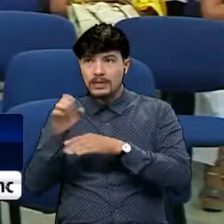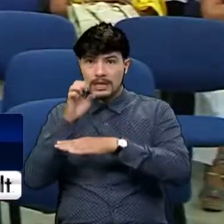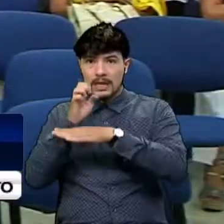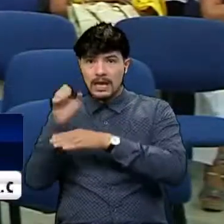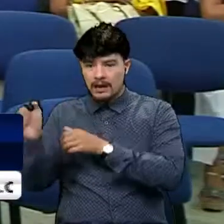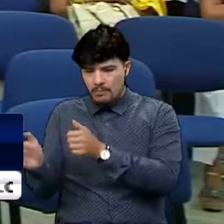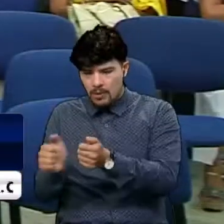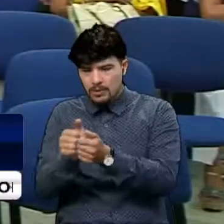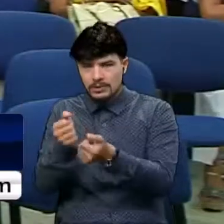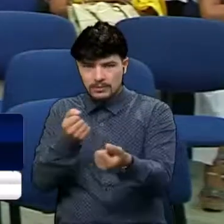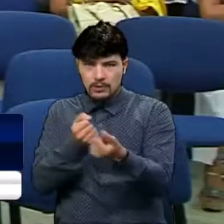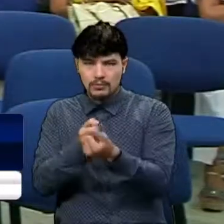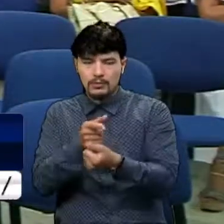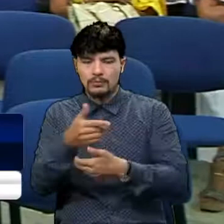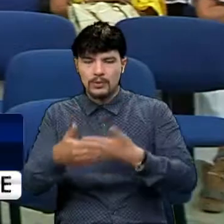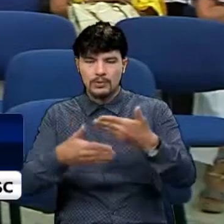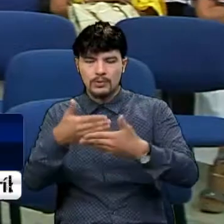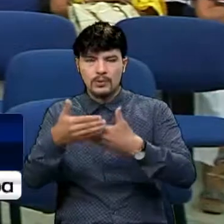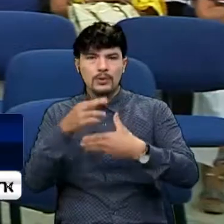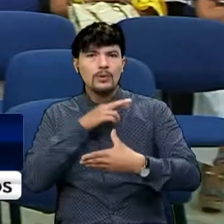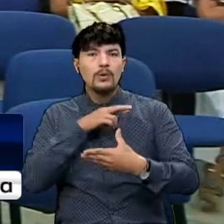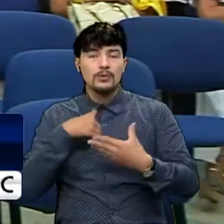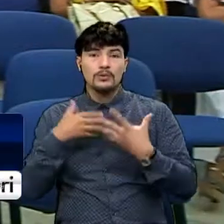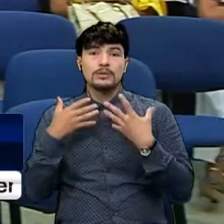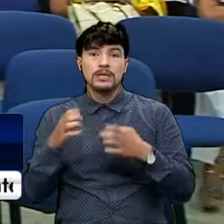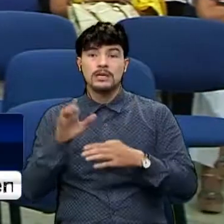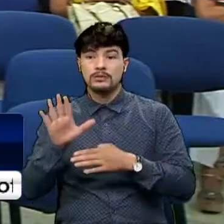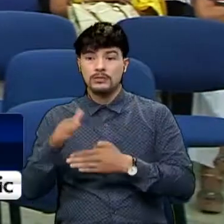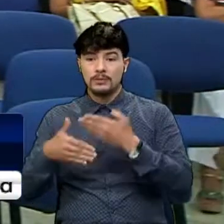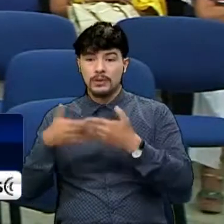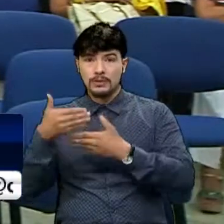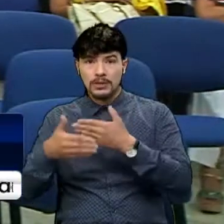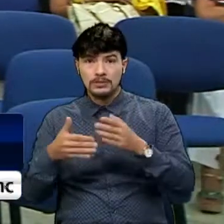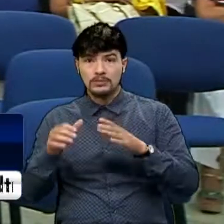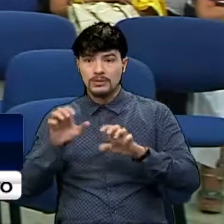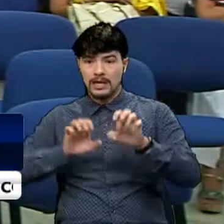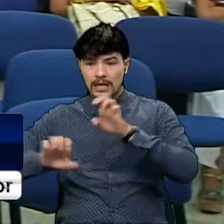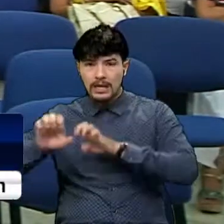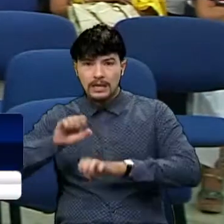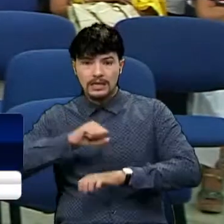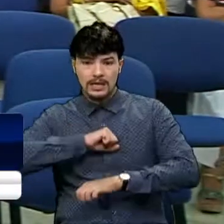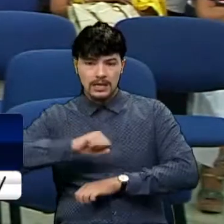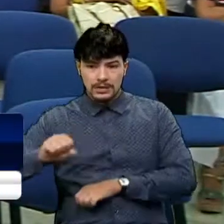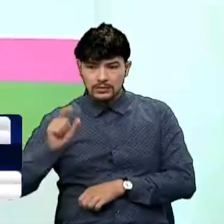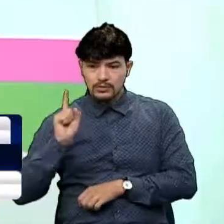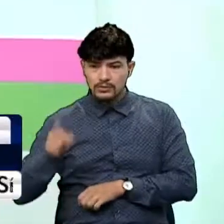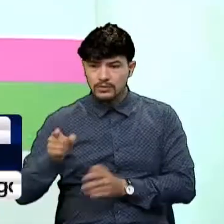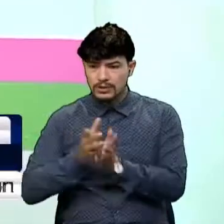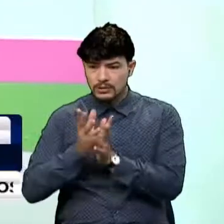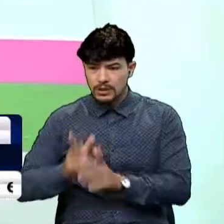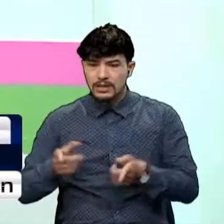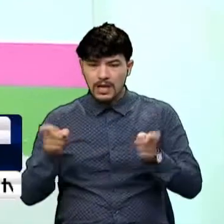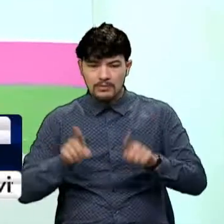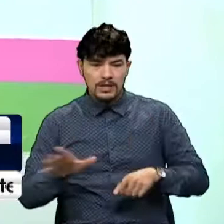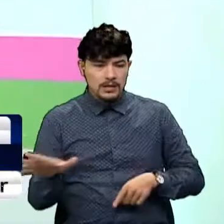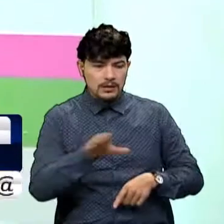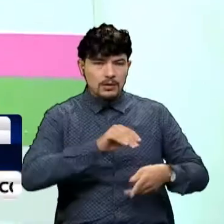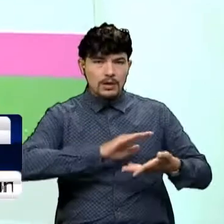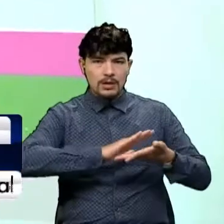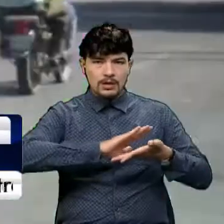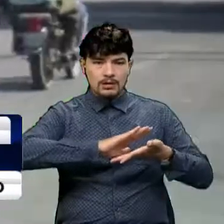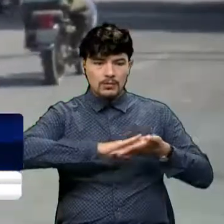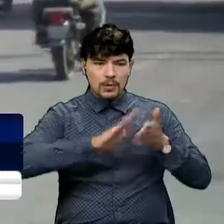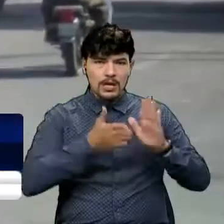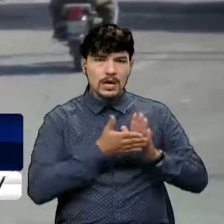queremos que se les defiendan los derechos tanto a los alumnos como a los profesores, como a la comunidad general del sector rural. Asinor expresó el temor que